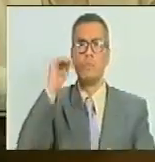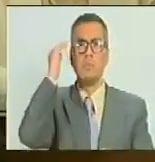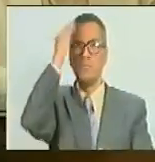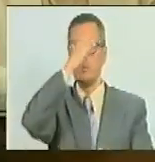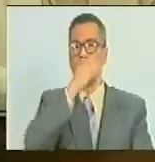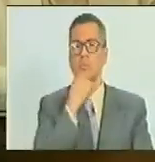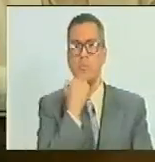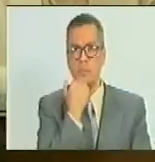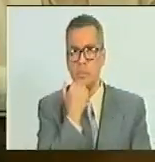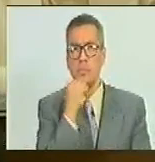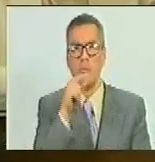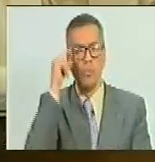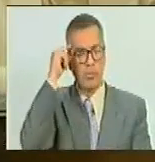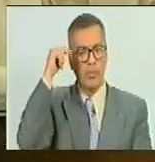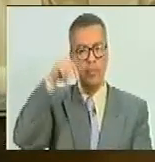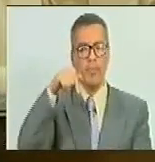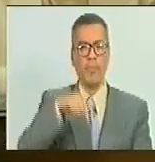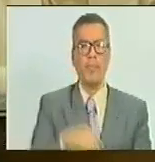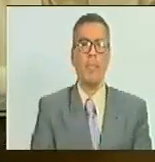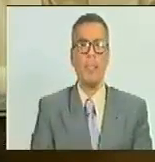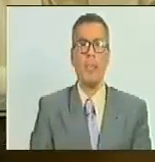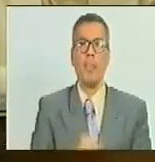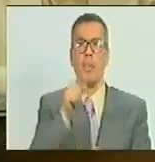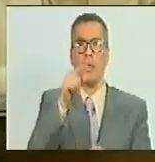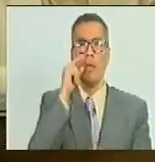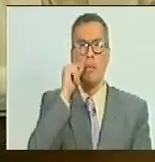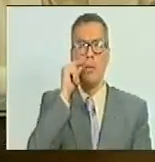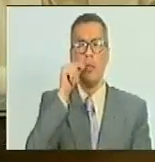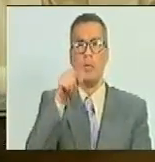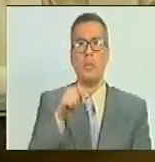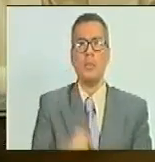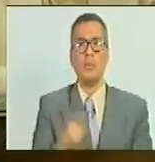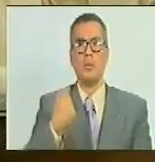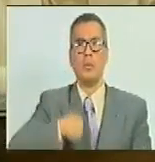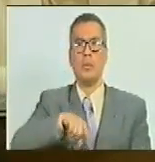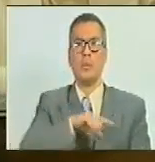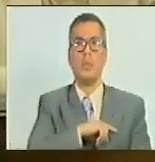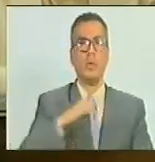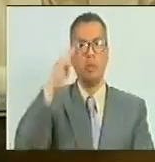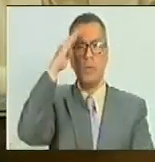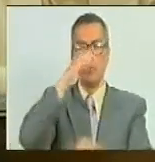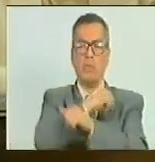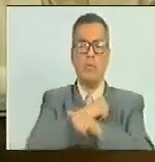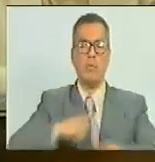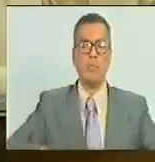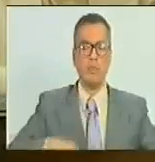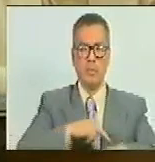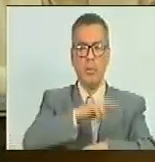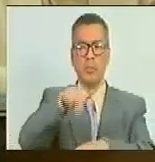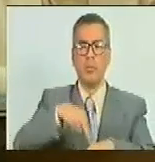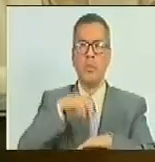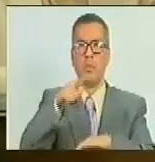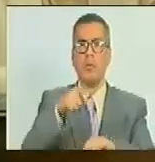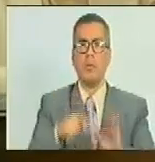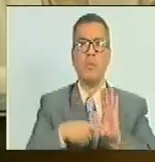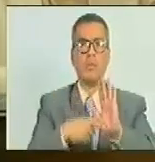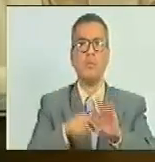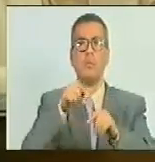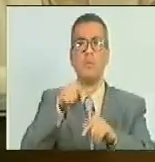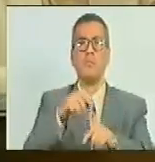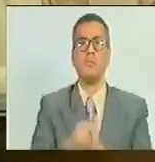Miranda. Hoy, este hombre de nuestras Fuerzas Armadas Nacional estará